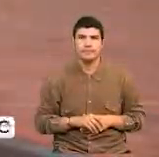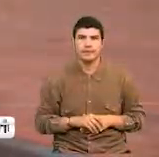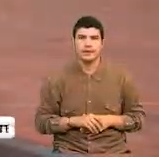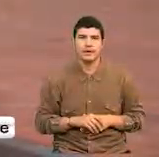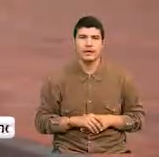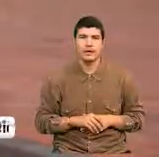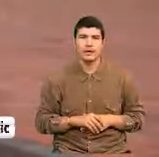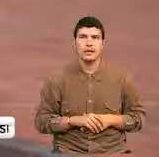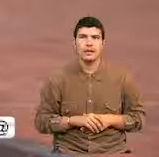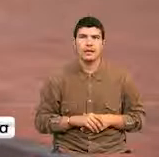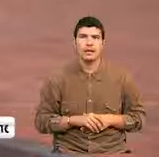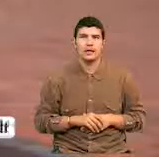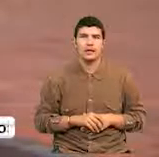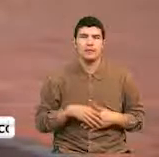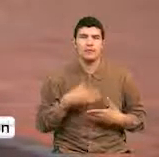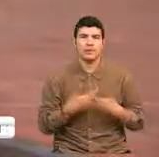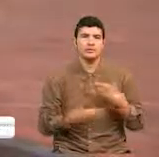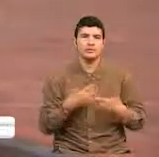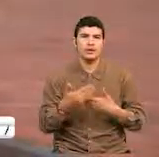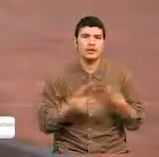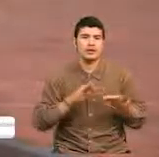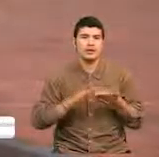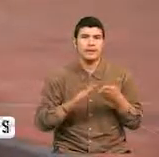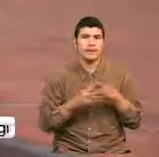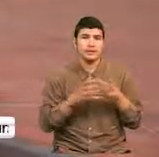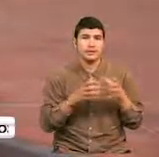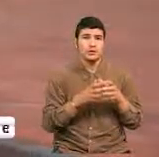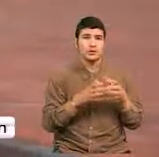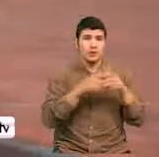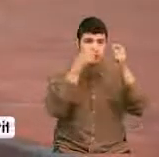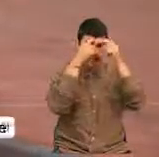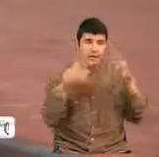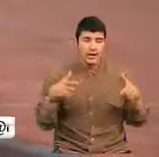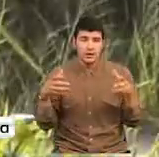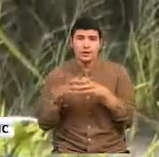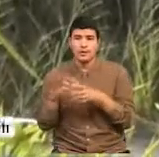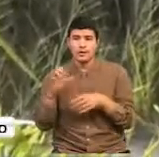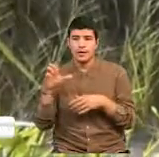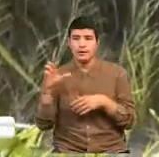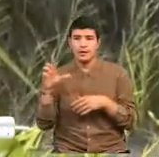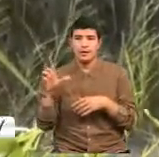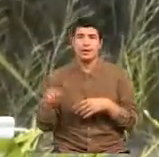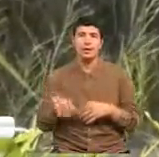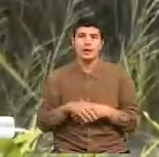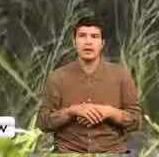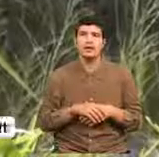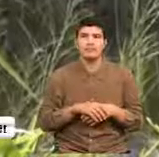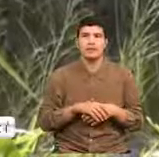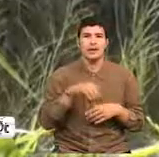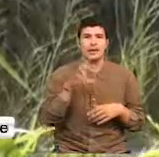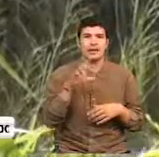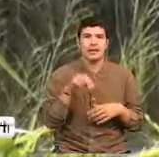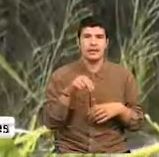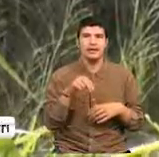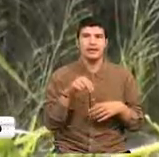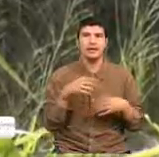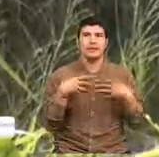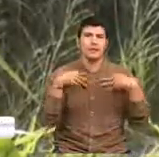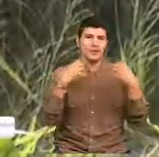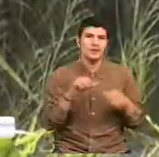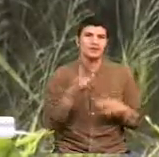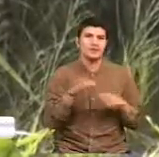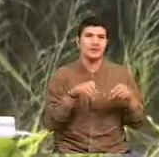la salida del proceso de paz de las FARC, pues el ELN y el EPL han tomado el territorio que han dejado las FARC.